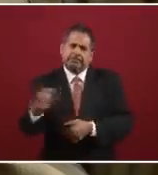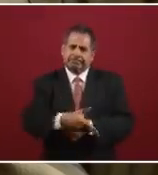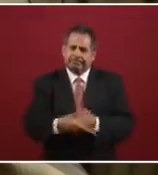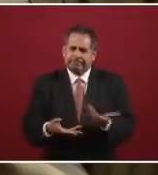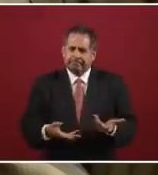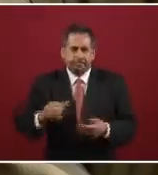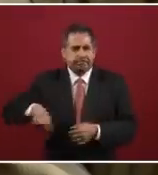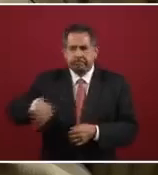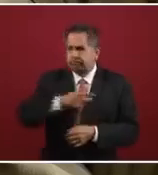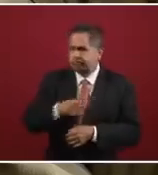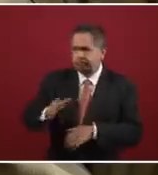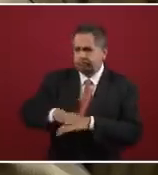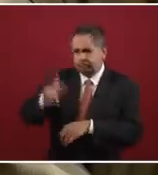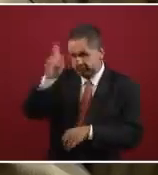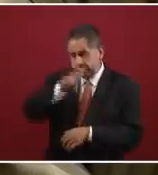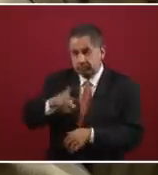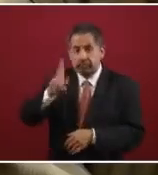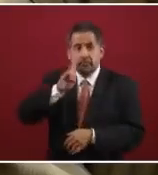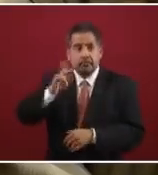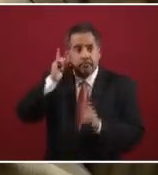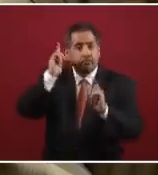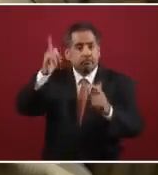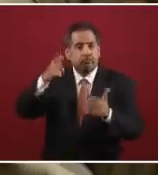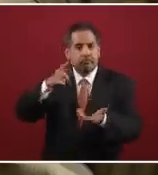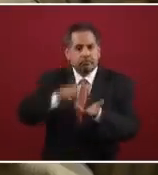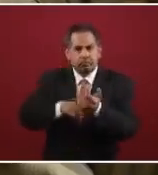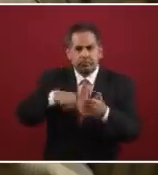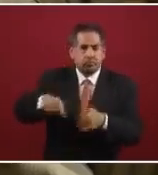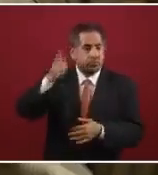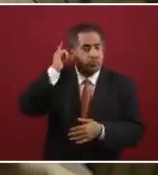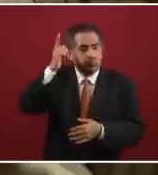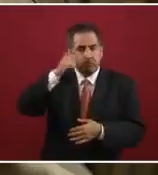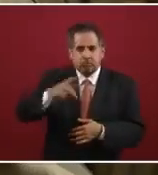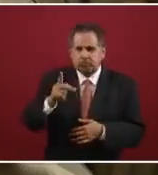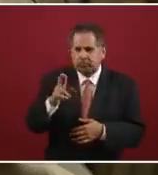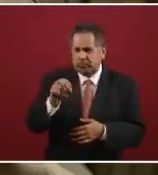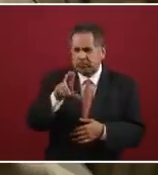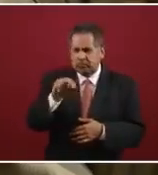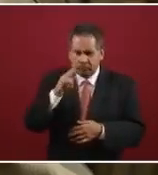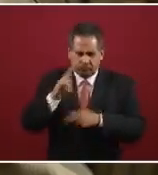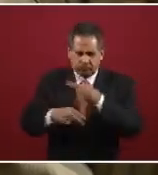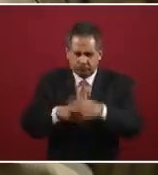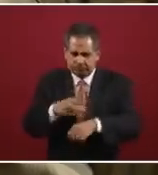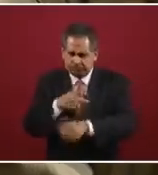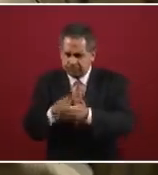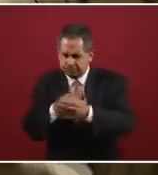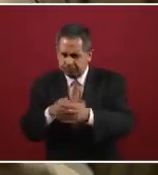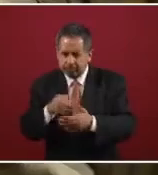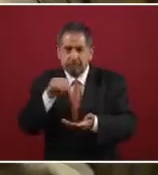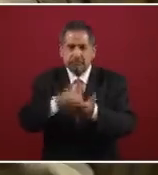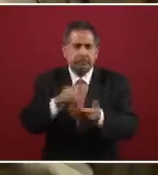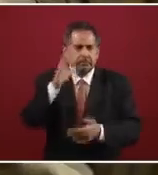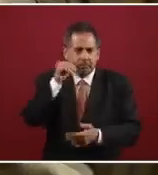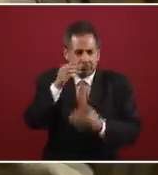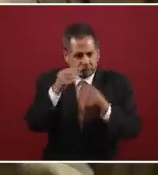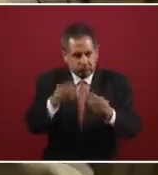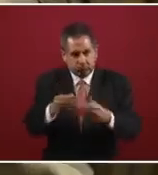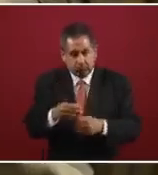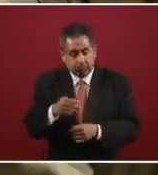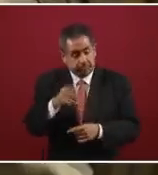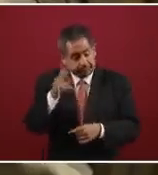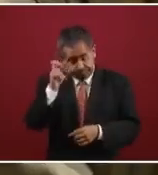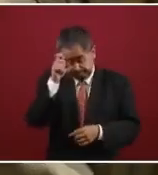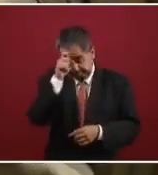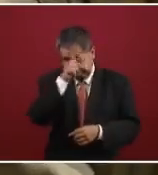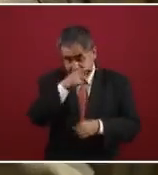los pobres somos más y a ver si a ver si de esa manera ojalá la profeco ahora sí actúe para allá en los mochis sinaloa está tilín